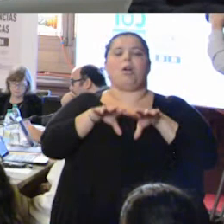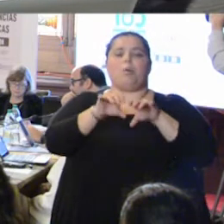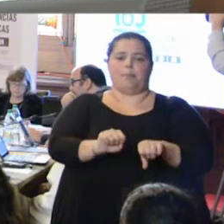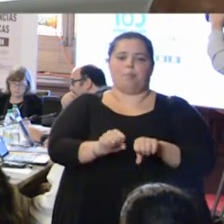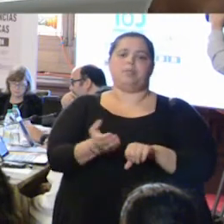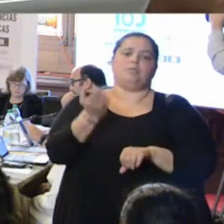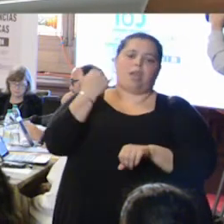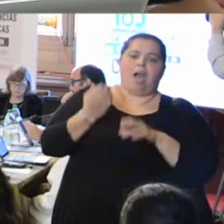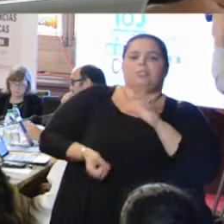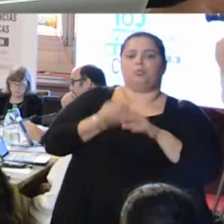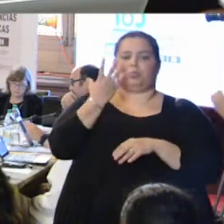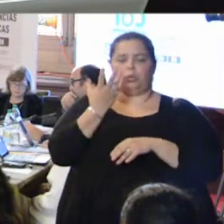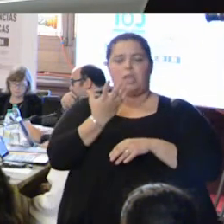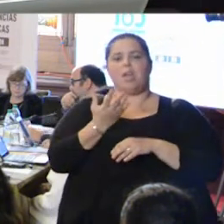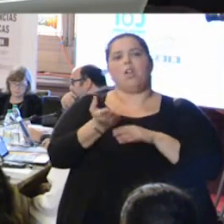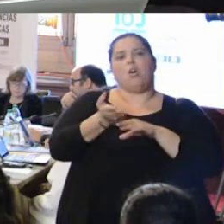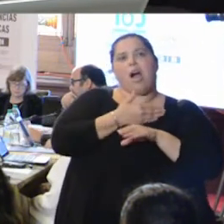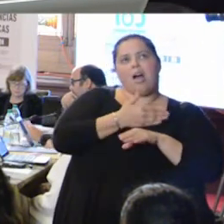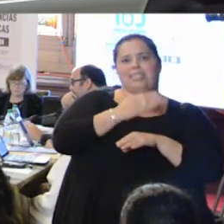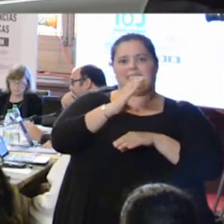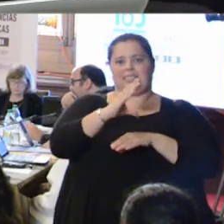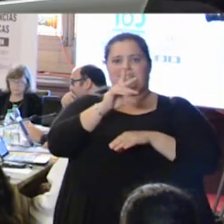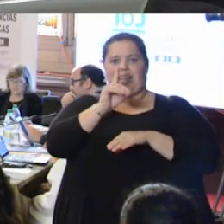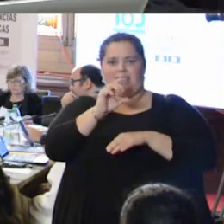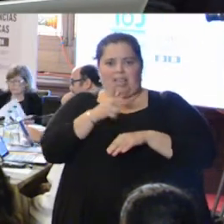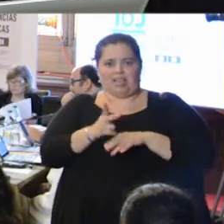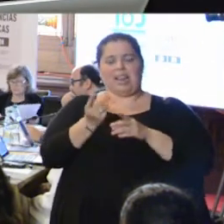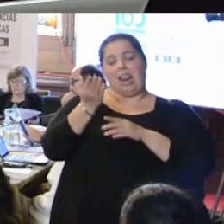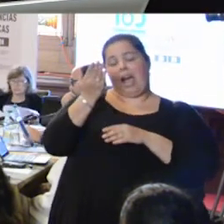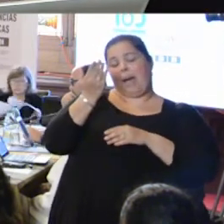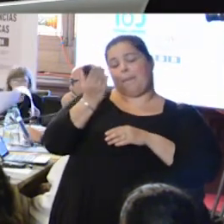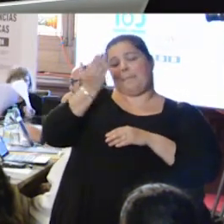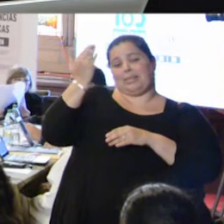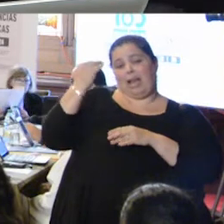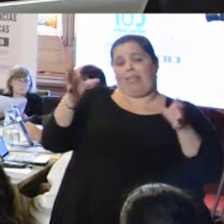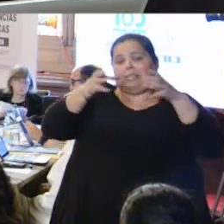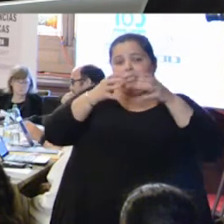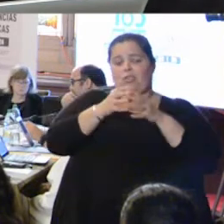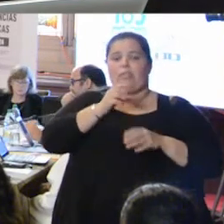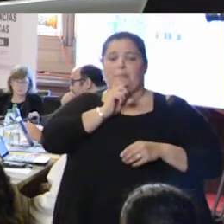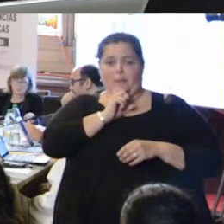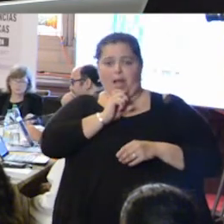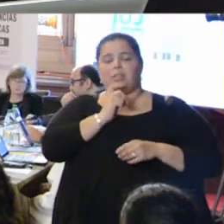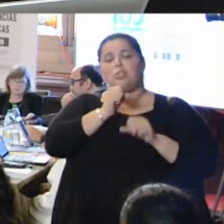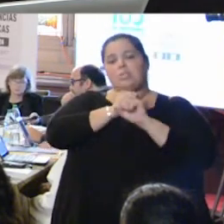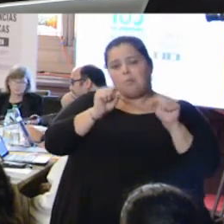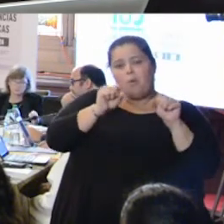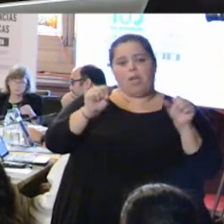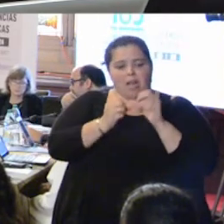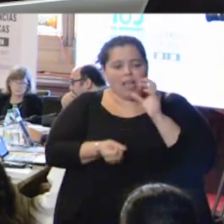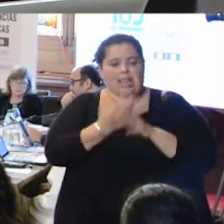surgidos ante la CIDH en la pasada sesión de marzo, que pues, se puedan generar pues